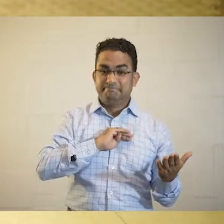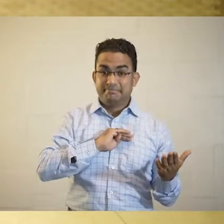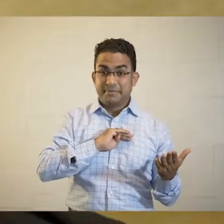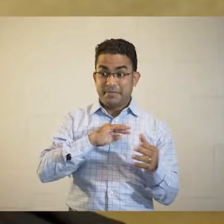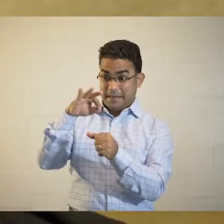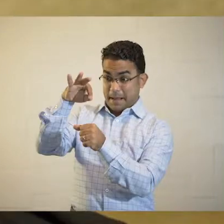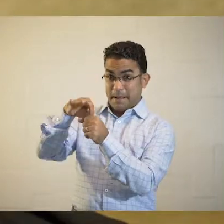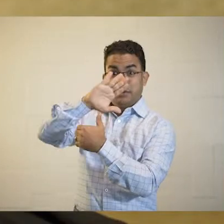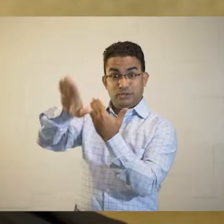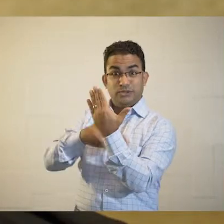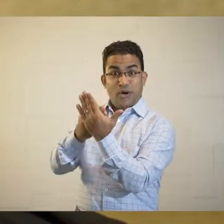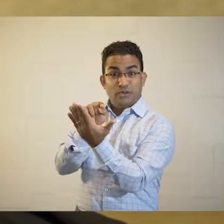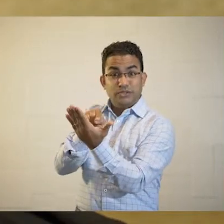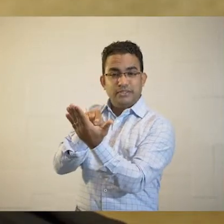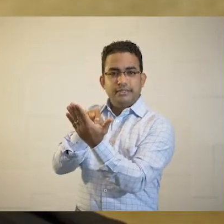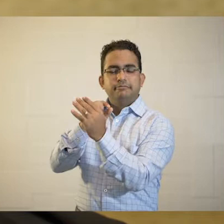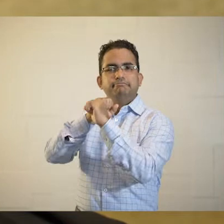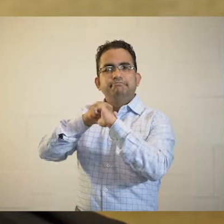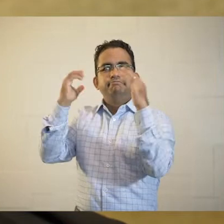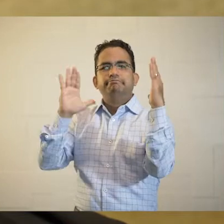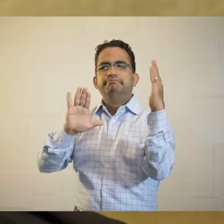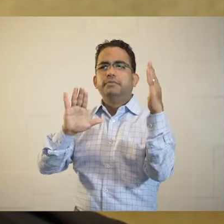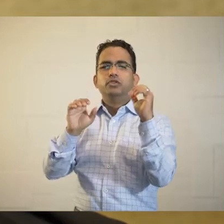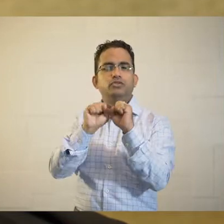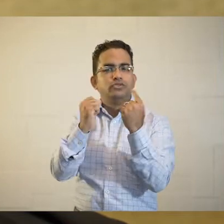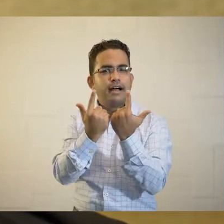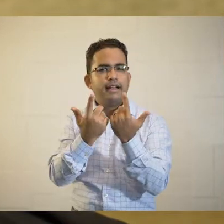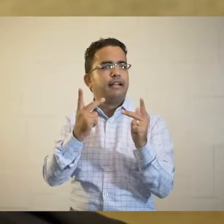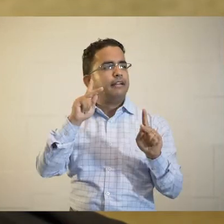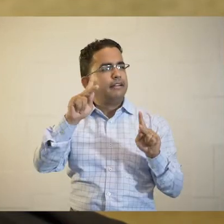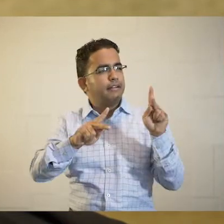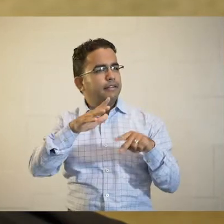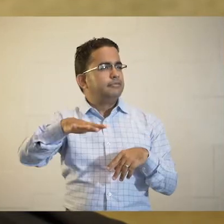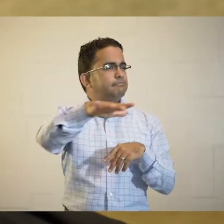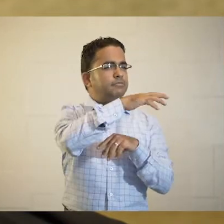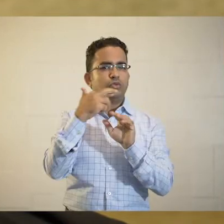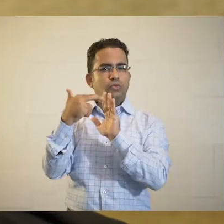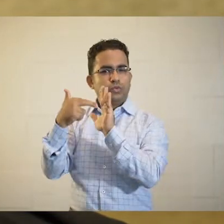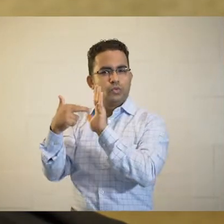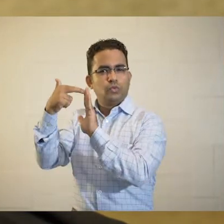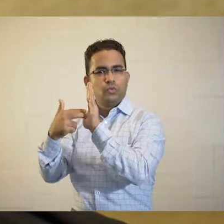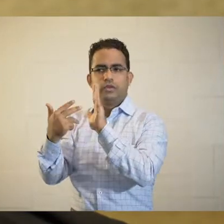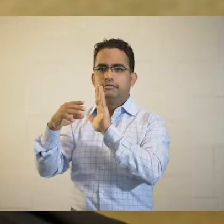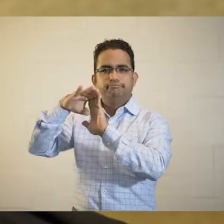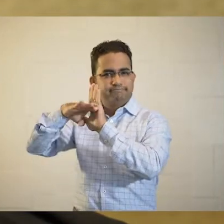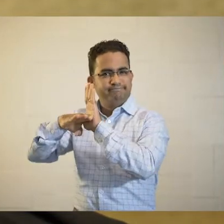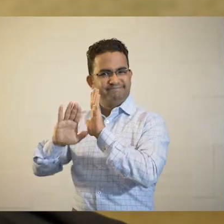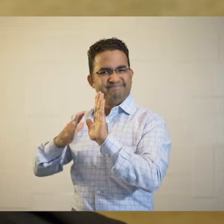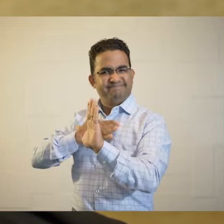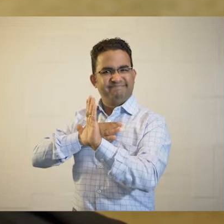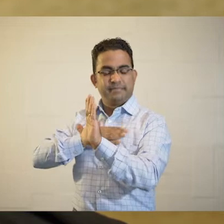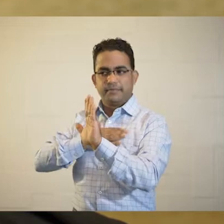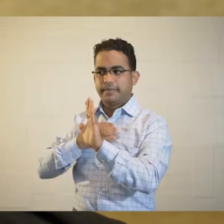de valor. La relevancia de APAP Todos, vista en su contexto social, normativo y